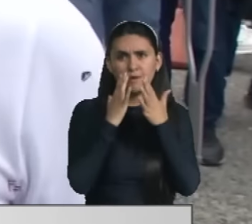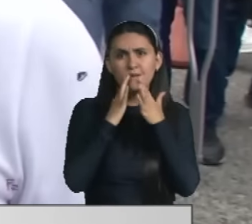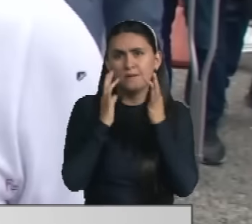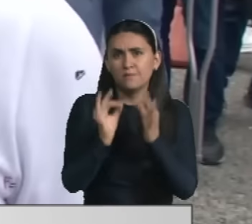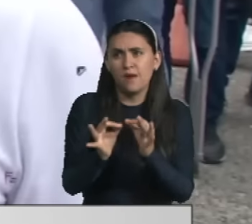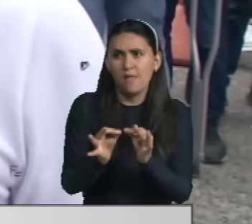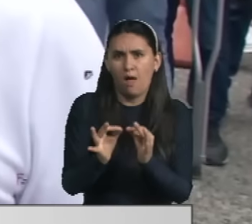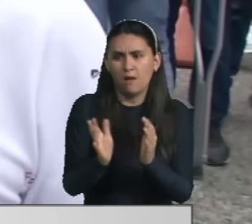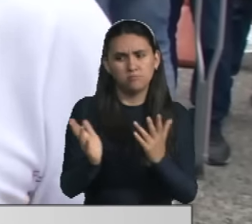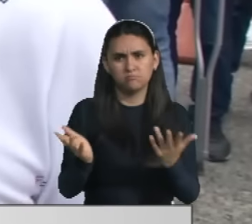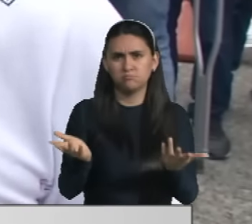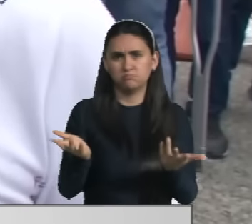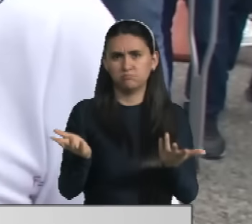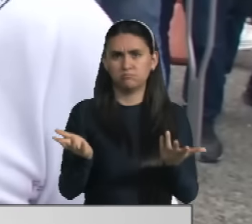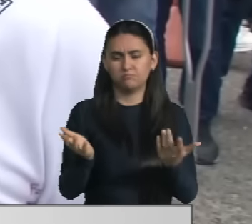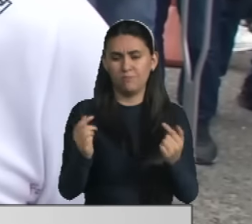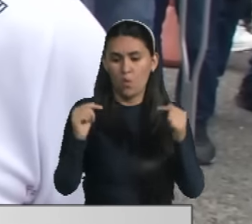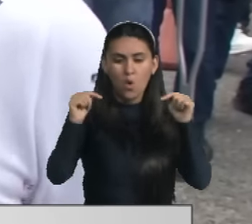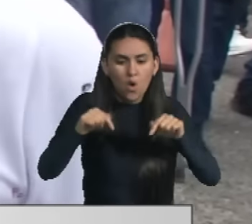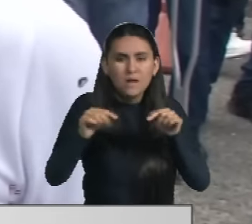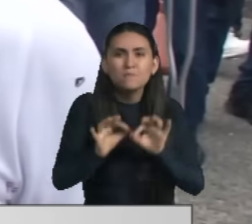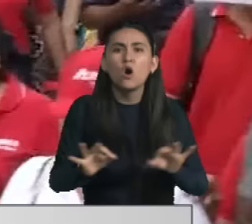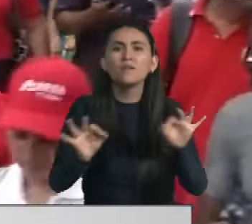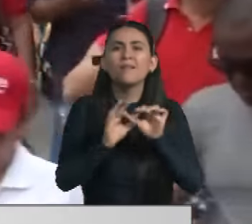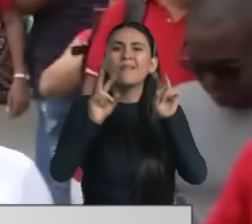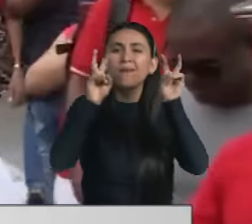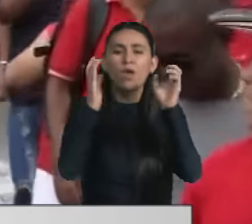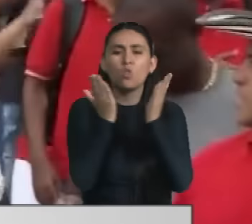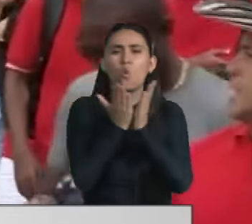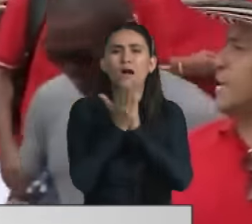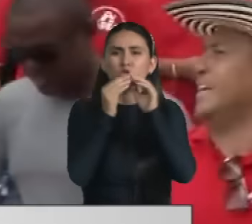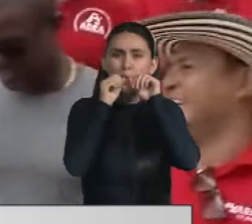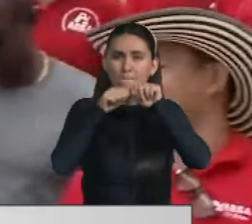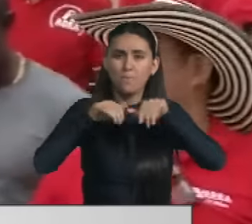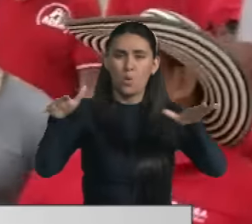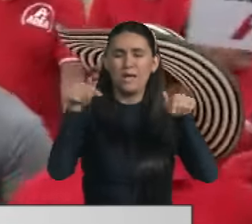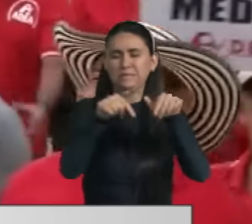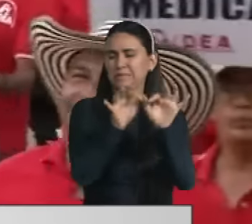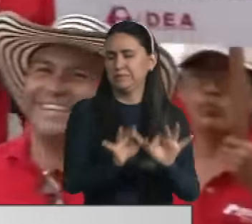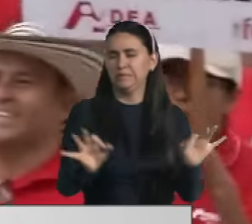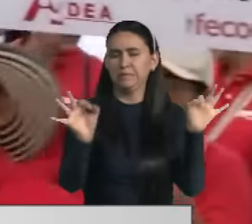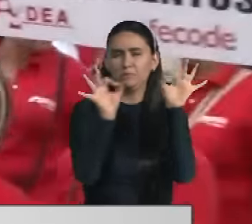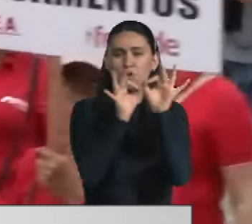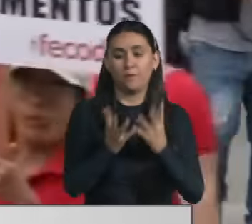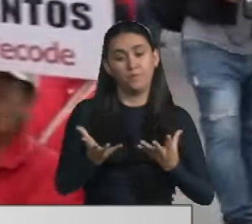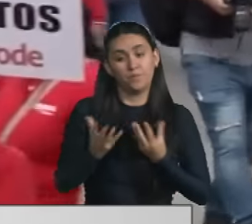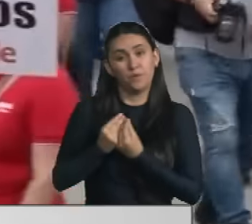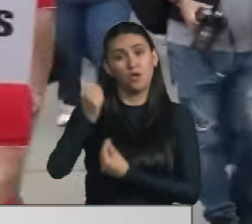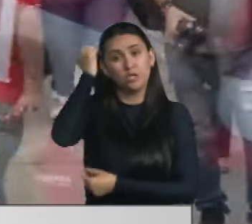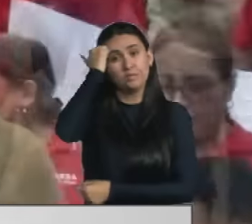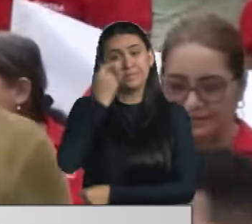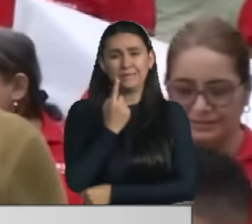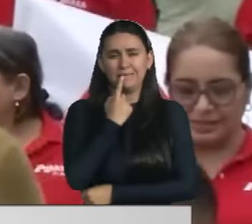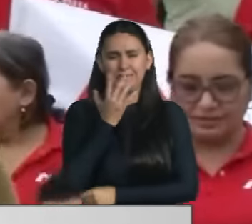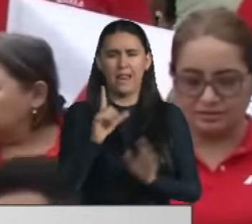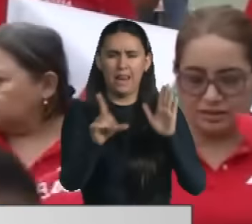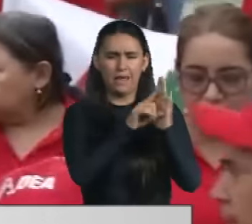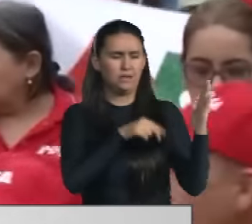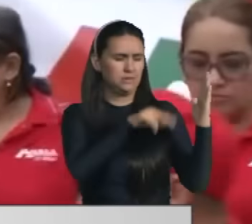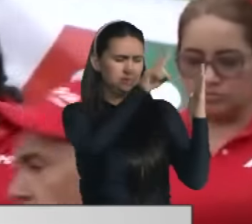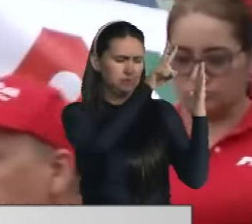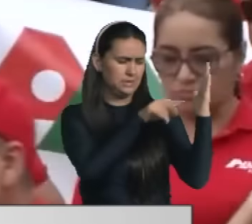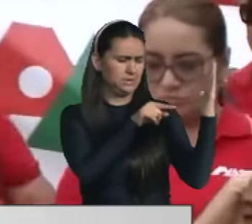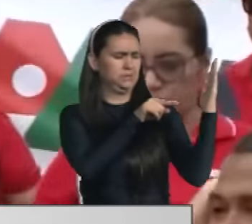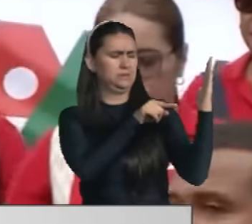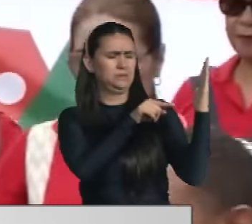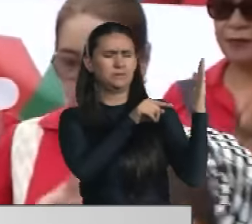hoy por hoy está en juego la educación pública. Señalan los docentes que se desdibuja en el proyecto el estatuto que